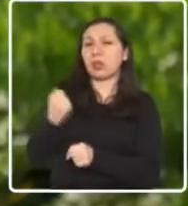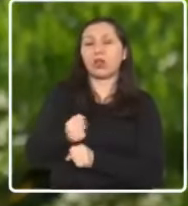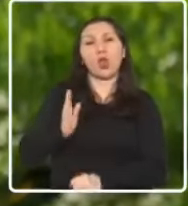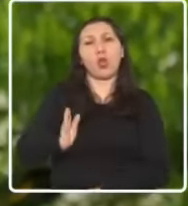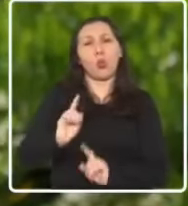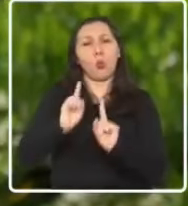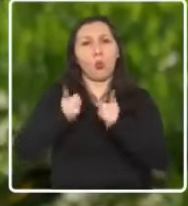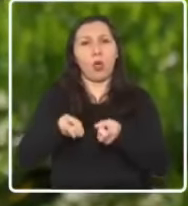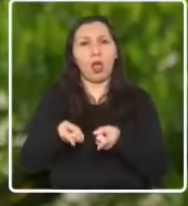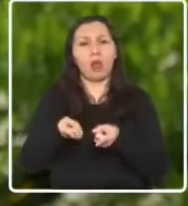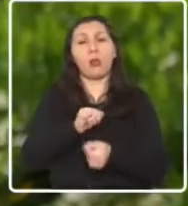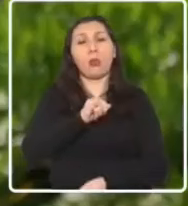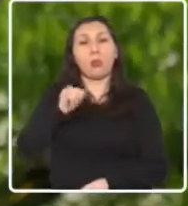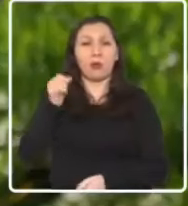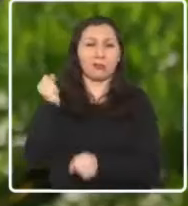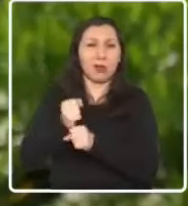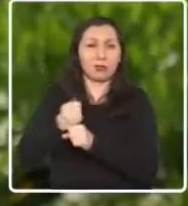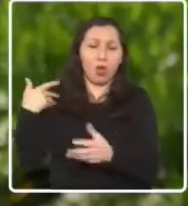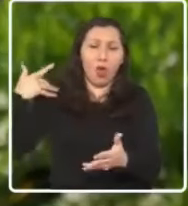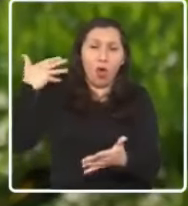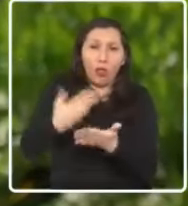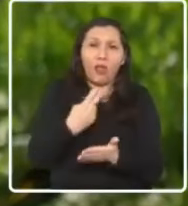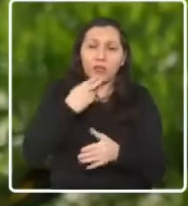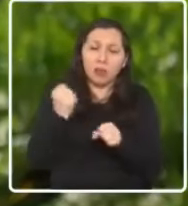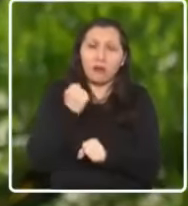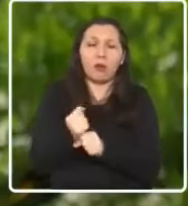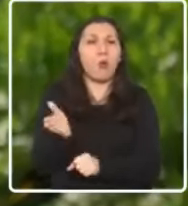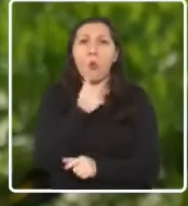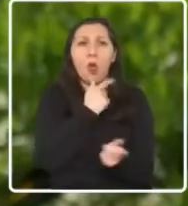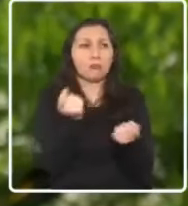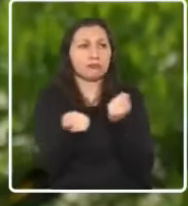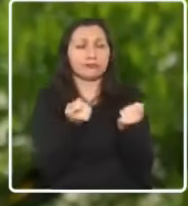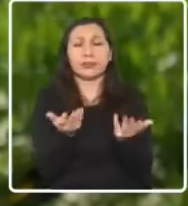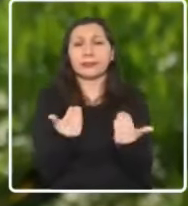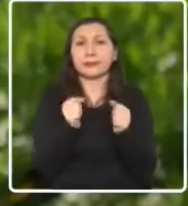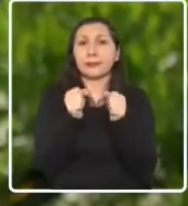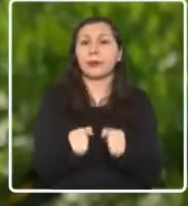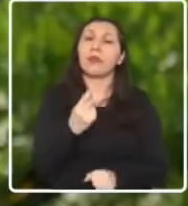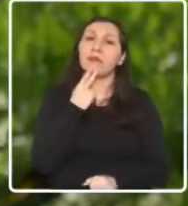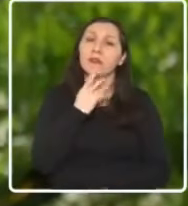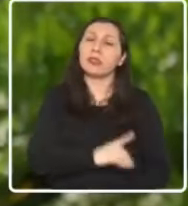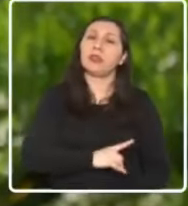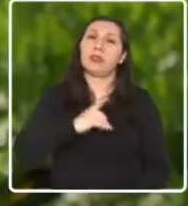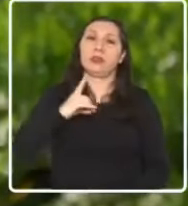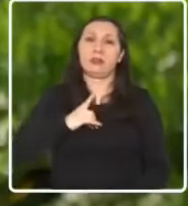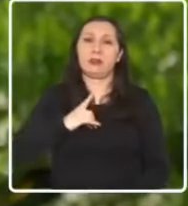aún así, después de haber trabajado toda una vida, no tienen los recursos necesarios para poder vivir una vida